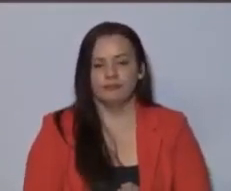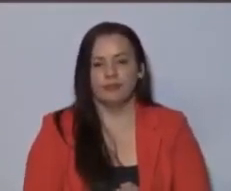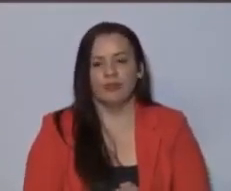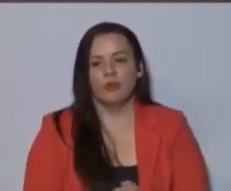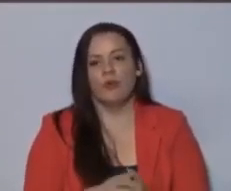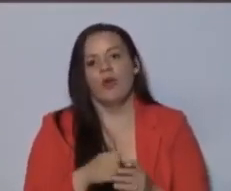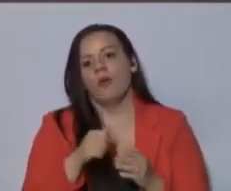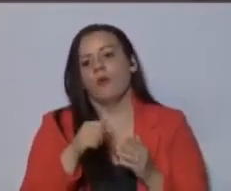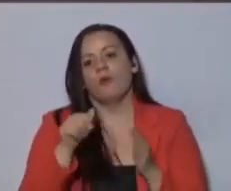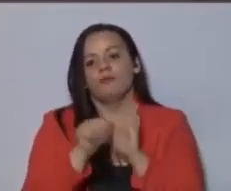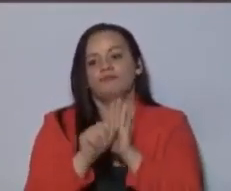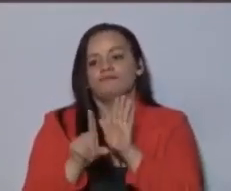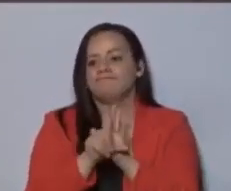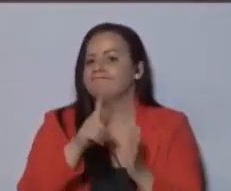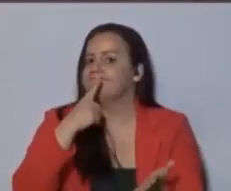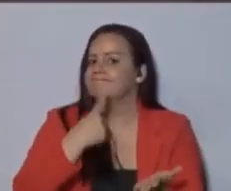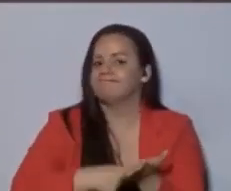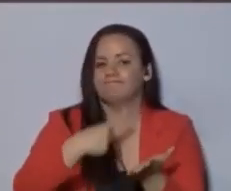un Congreso que